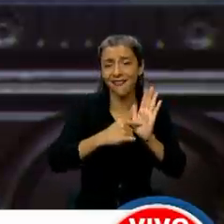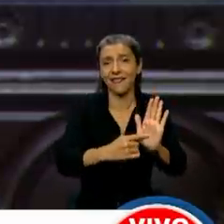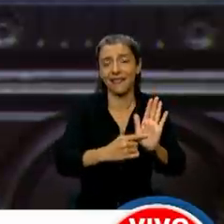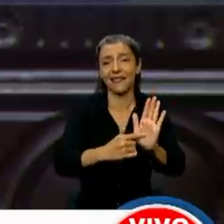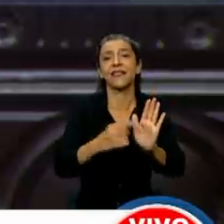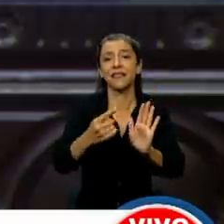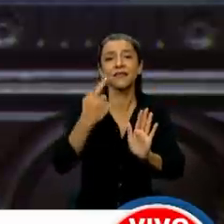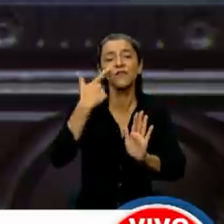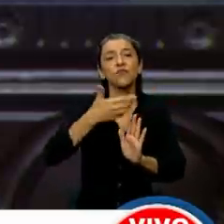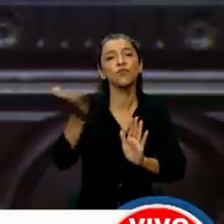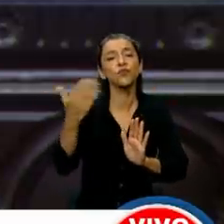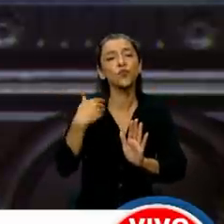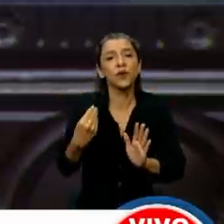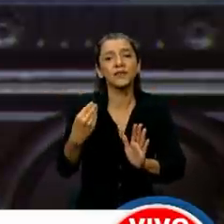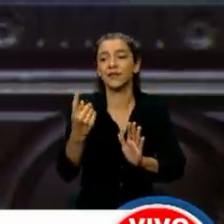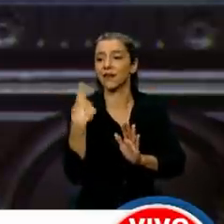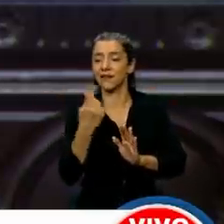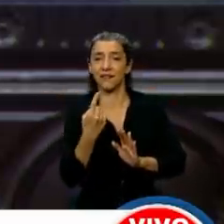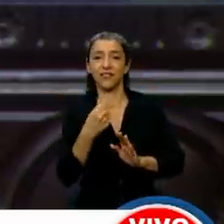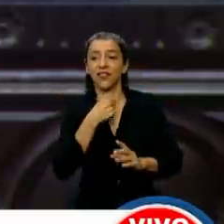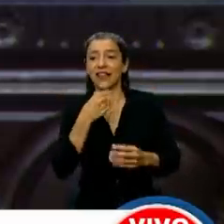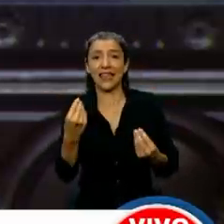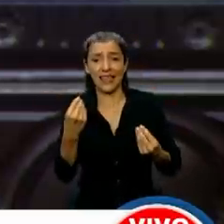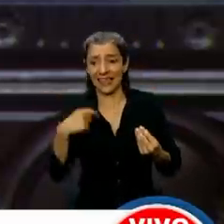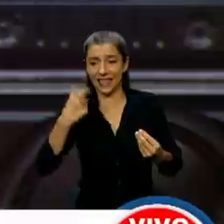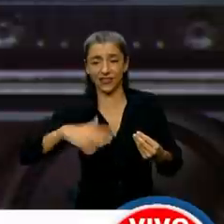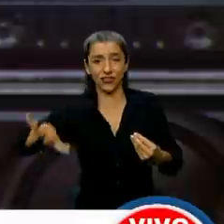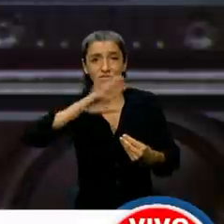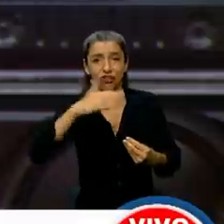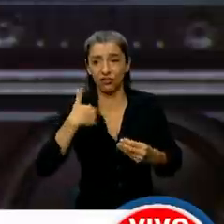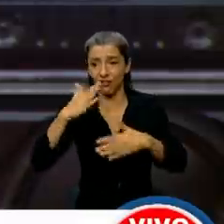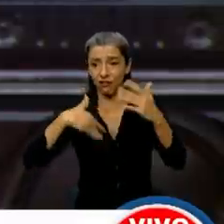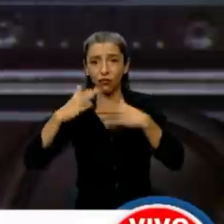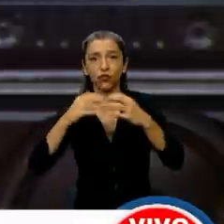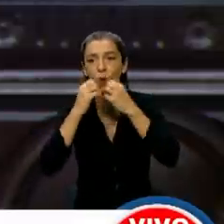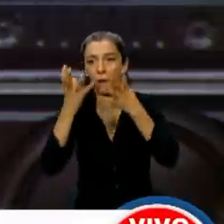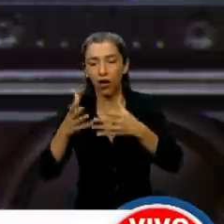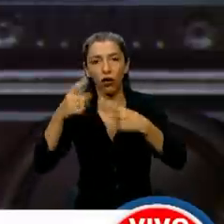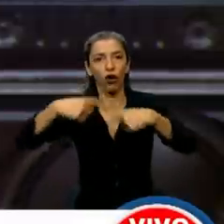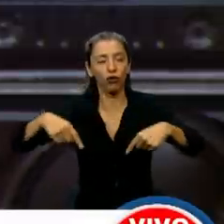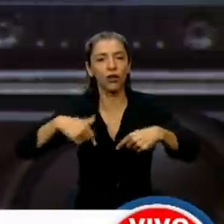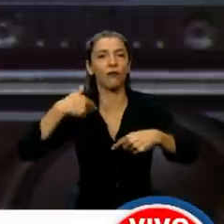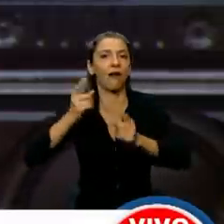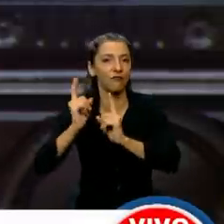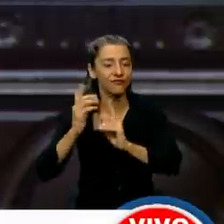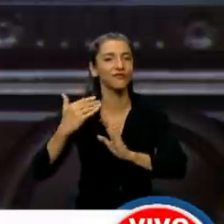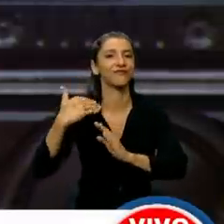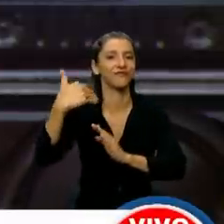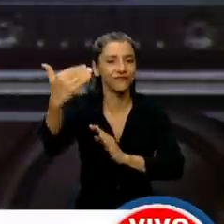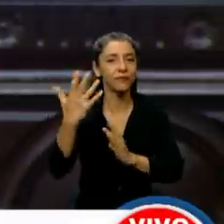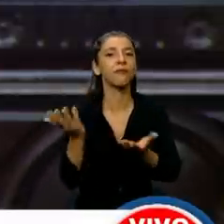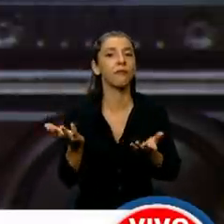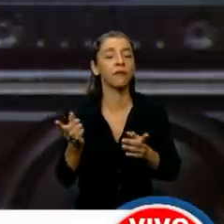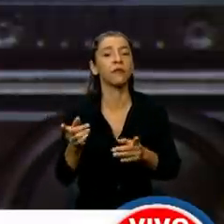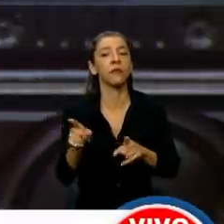con claramente elevar las erogaciones en infraestructura y bienes durables del cual también se dijo dijo al ministro de